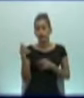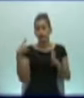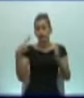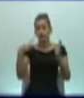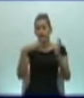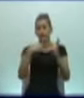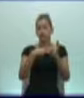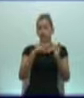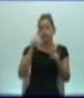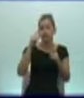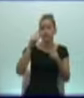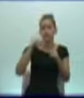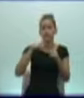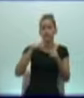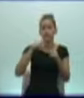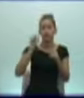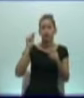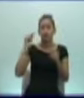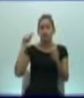3 de 20,